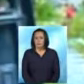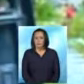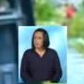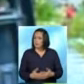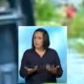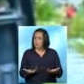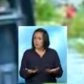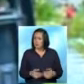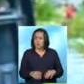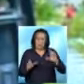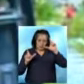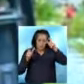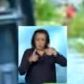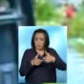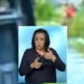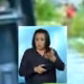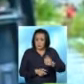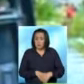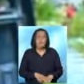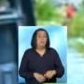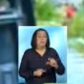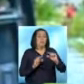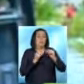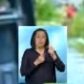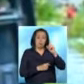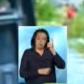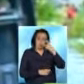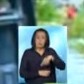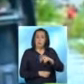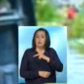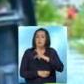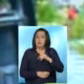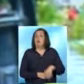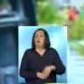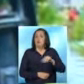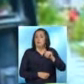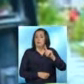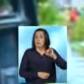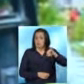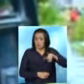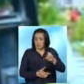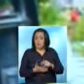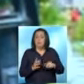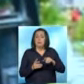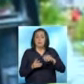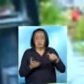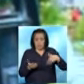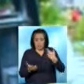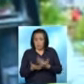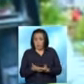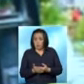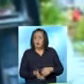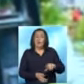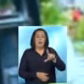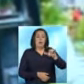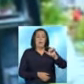Y de otro lado, el congresista de Fuerza Popular, Kenji Fujimori, llegó a Lambayeque y recorrió diferentes zonas afectadas por las intensas lluvias, nada